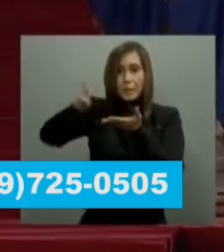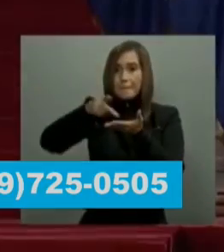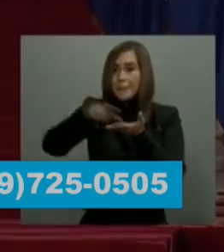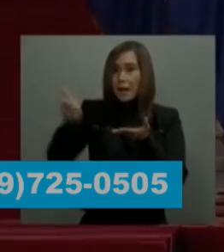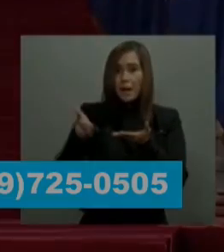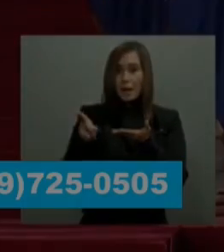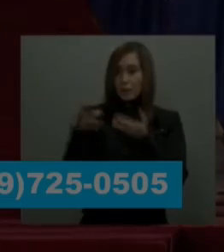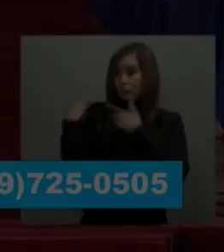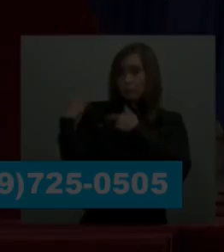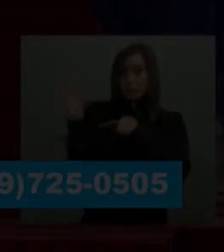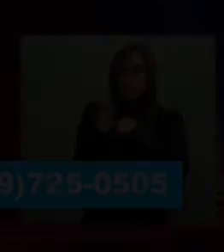podemos